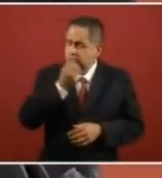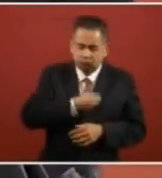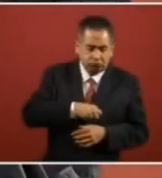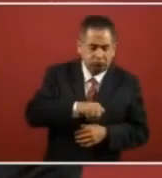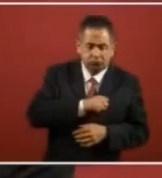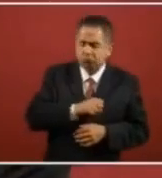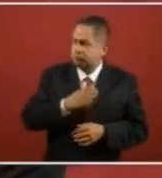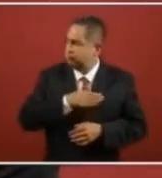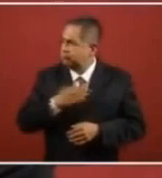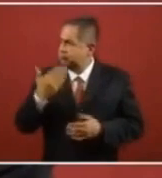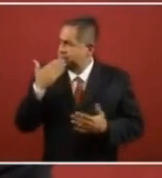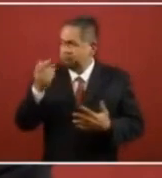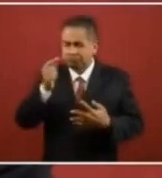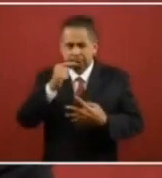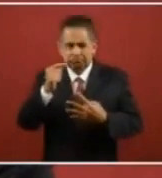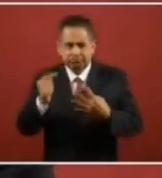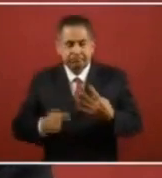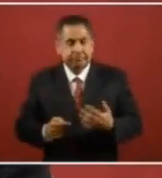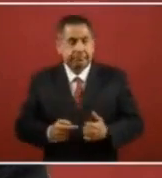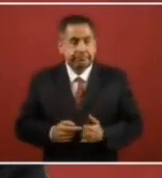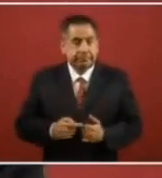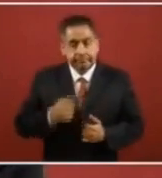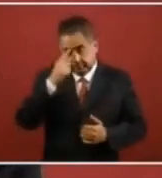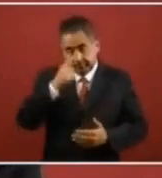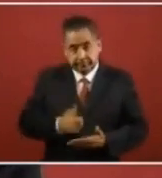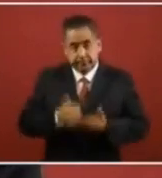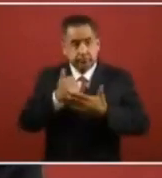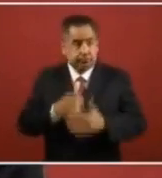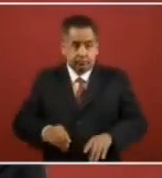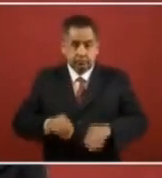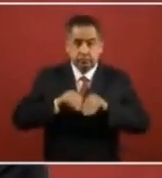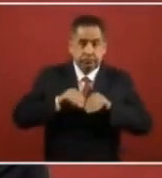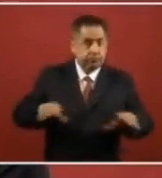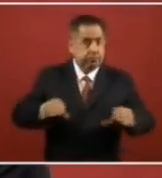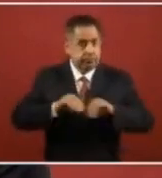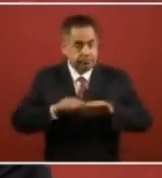de ayudar